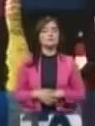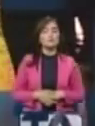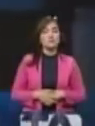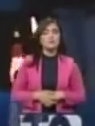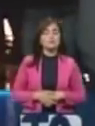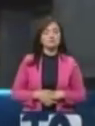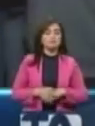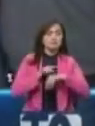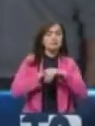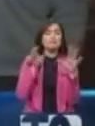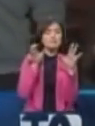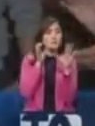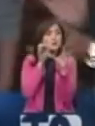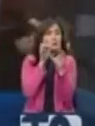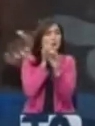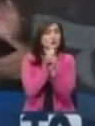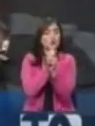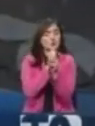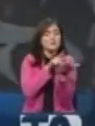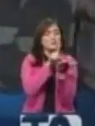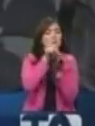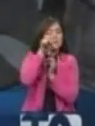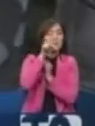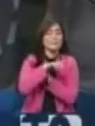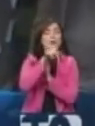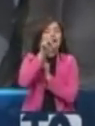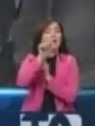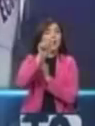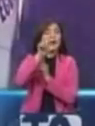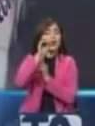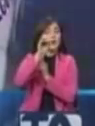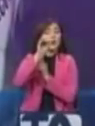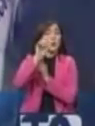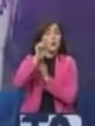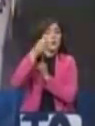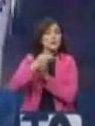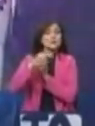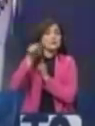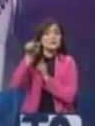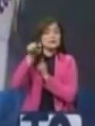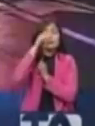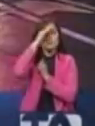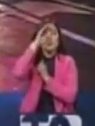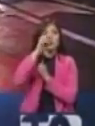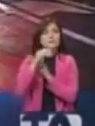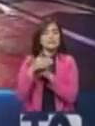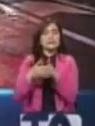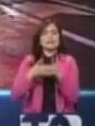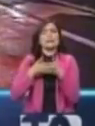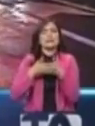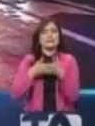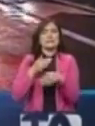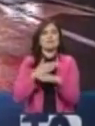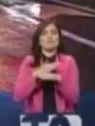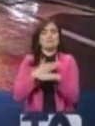Cuando llegaba la noche, esta protesta en el peaje de Aloha obligó a la Policía Nacional a bloquear el paso en el intercambiador de Aloha,